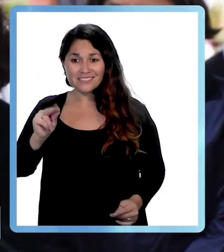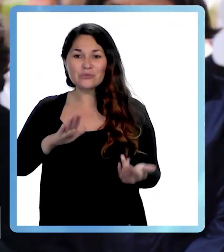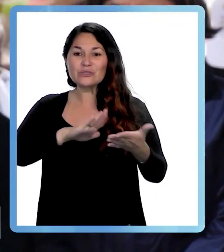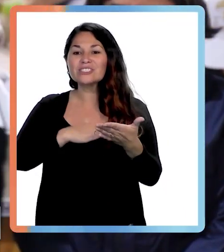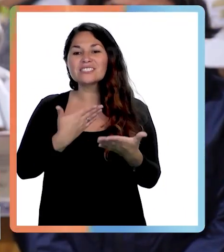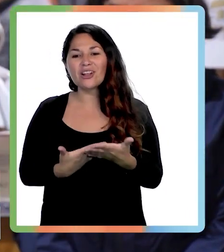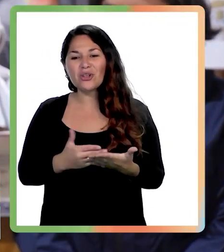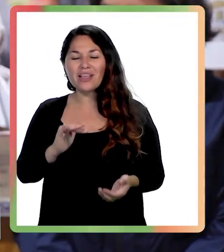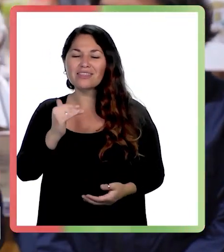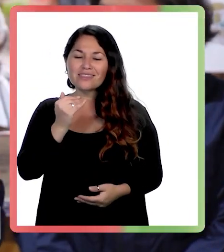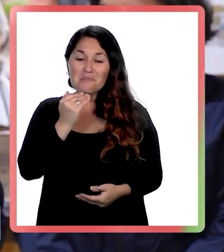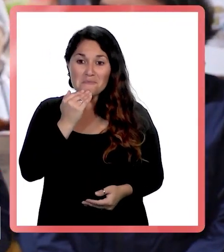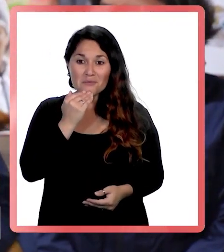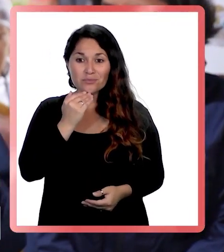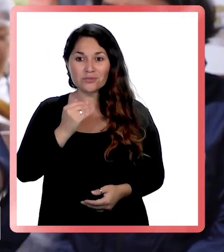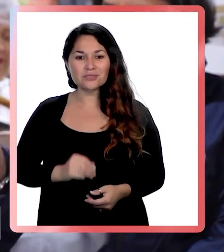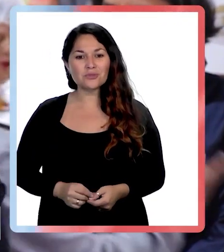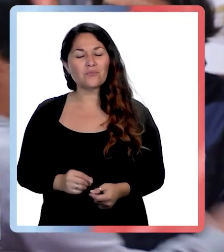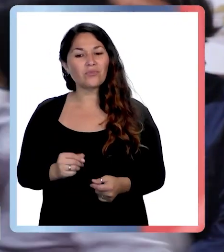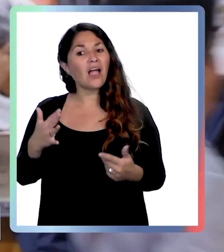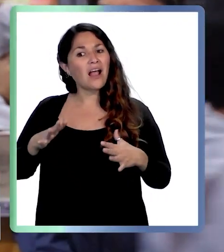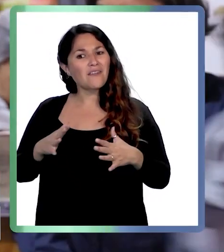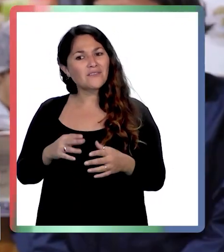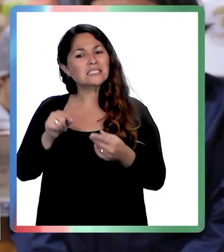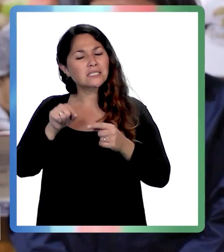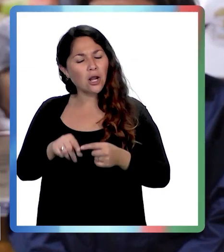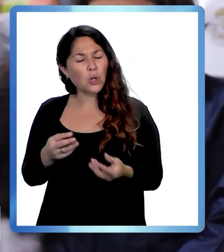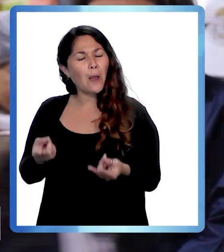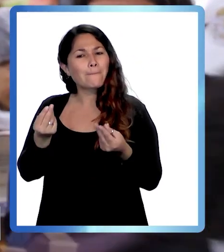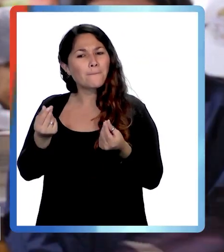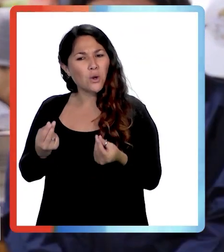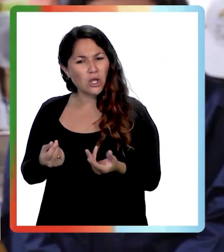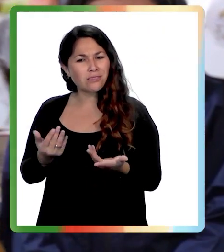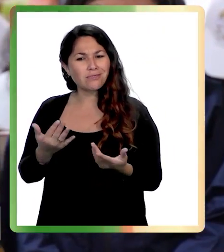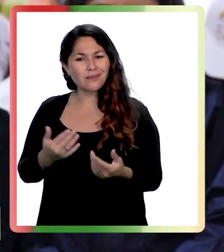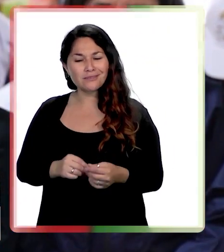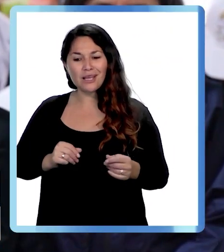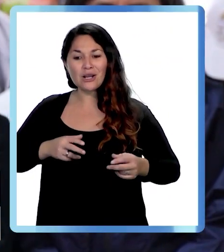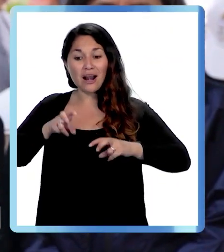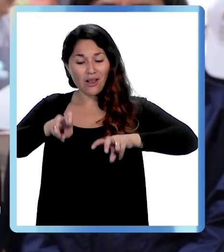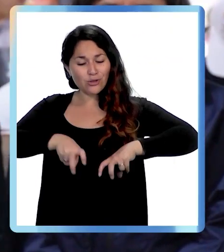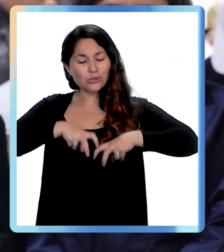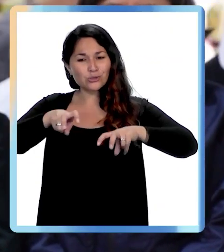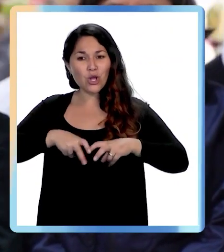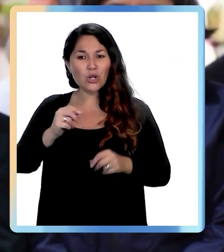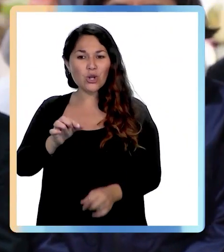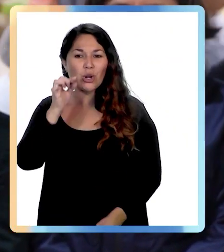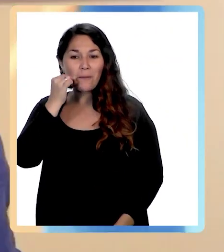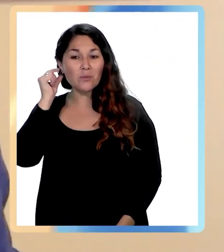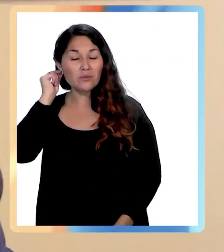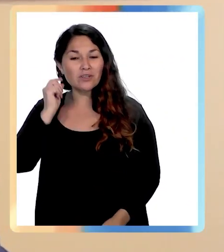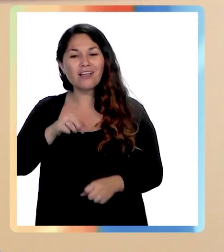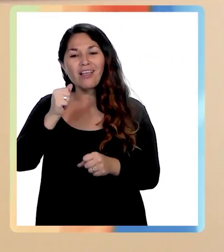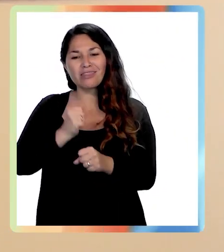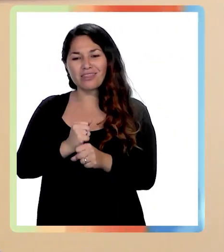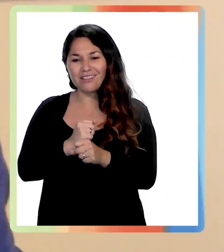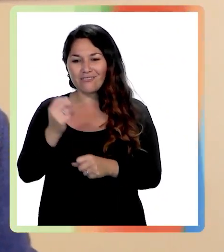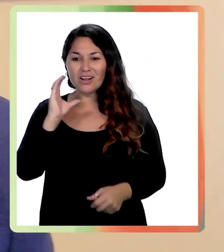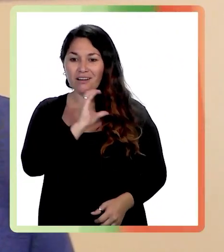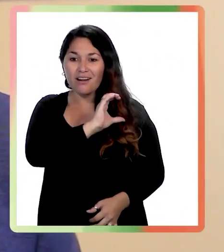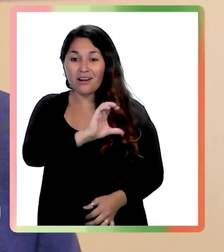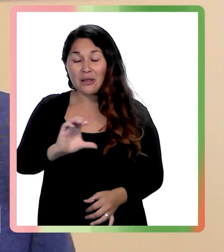saludables, sino que muchas veces relevan también el valor de la producción nacional, de todas las campesinas y campesinos de nuestro país. Es una muy